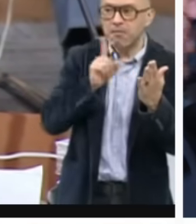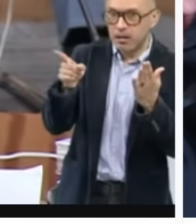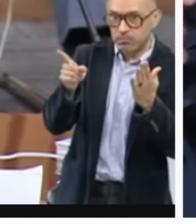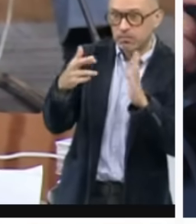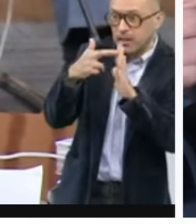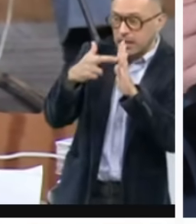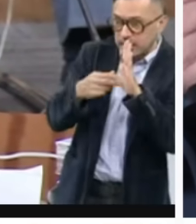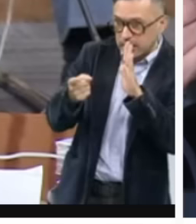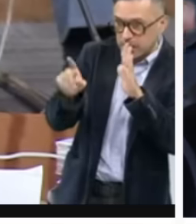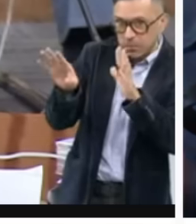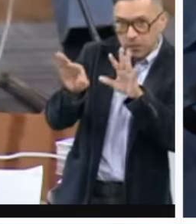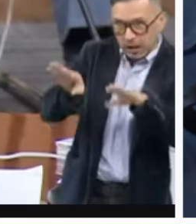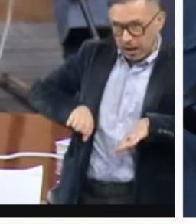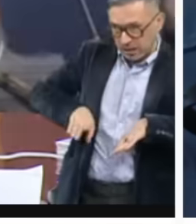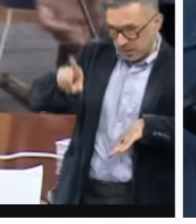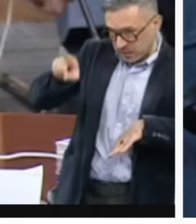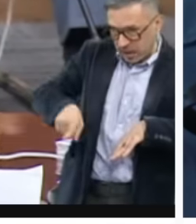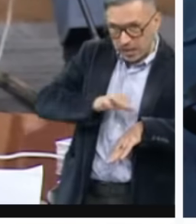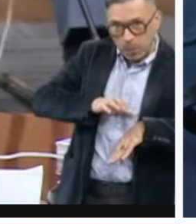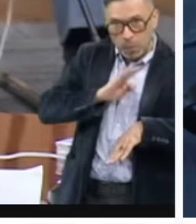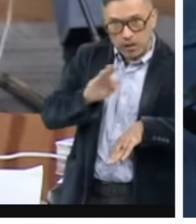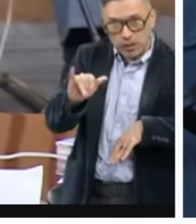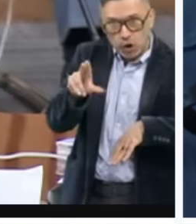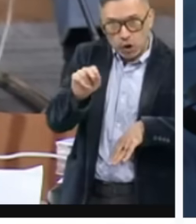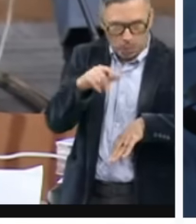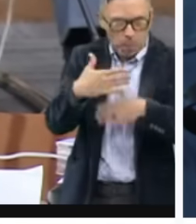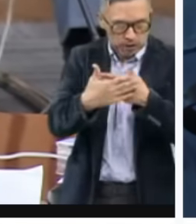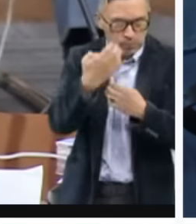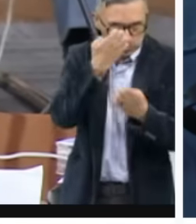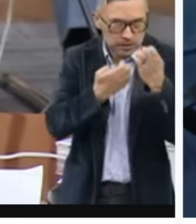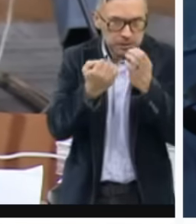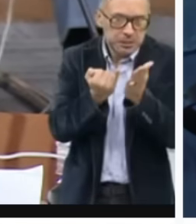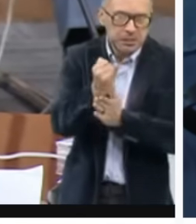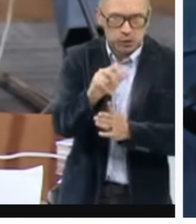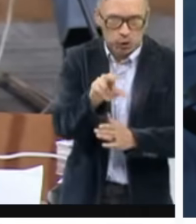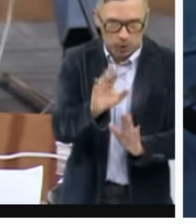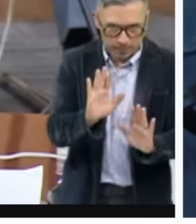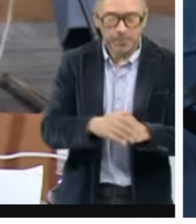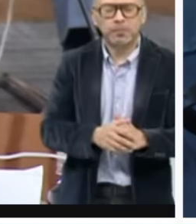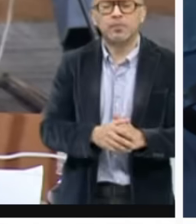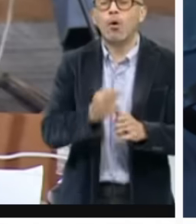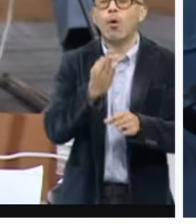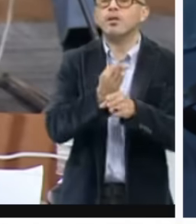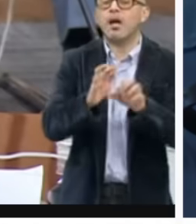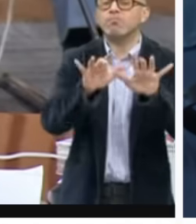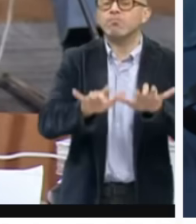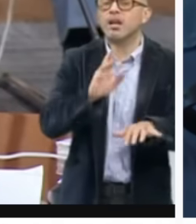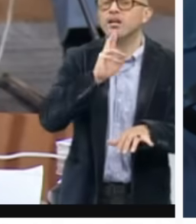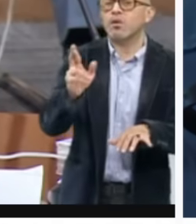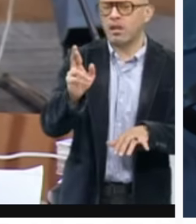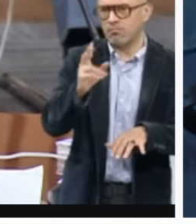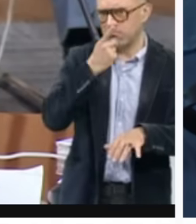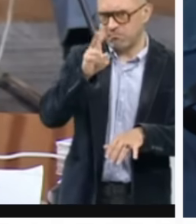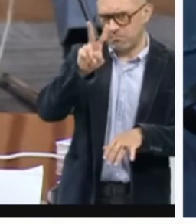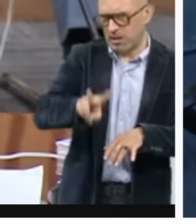bueno, ahí resolveremos lo conducente. Creo que se está dando una respuesta real, objetiva. Ponderar